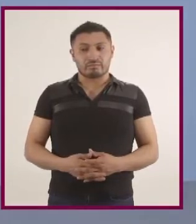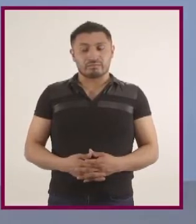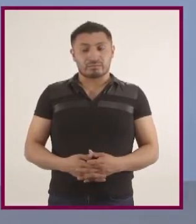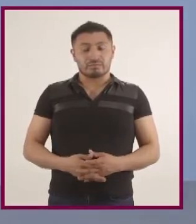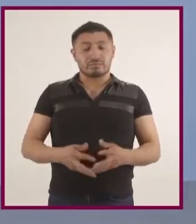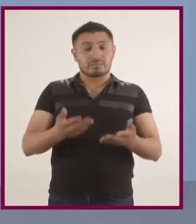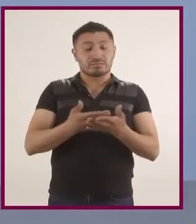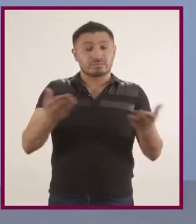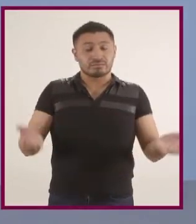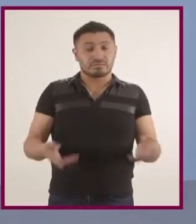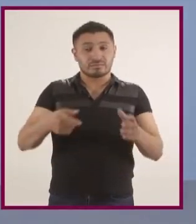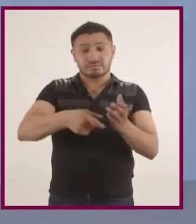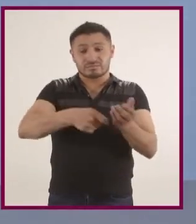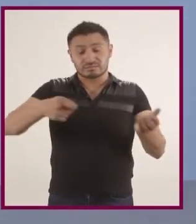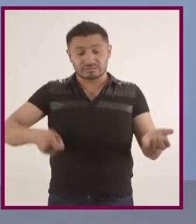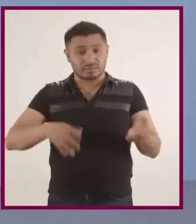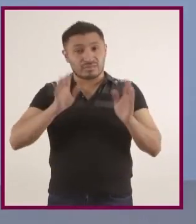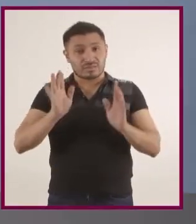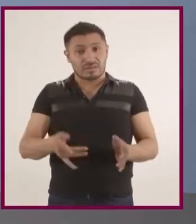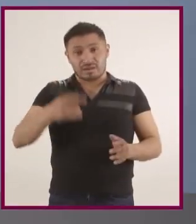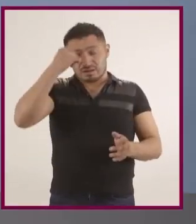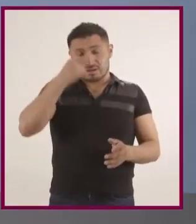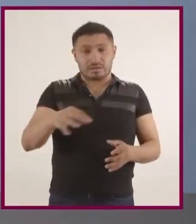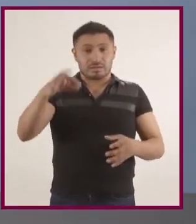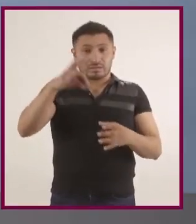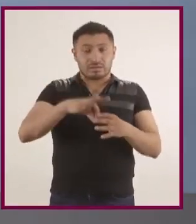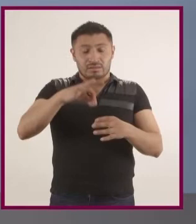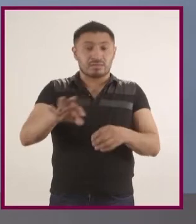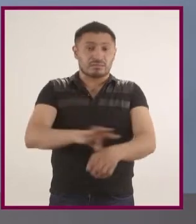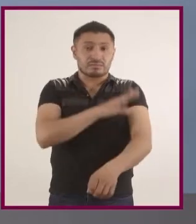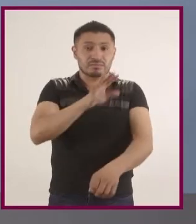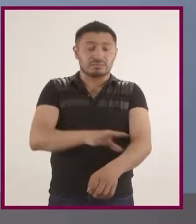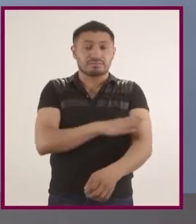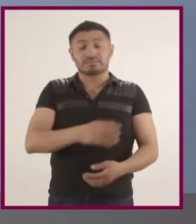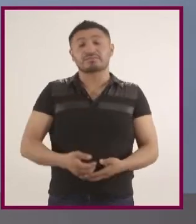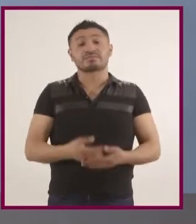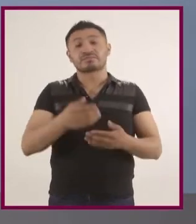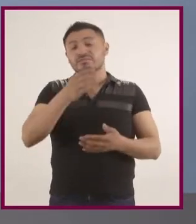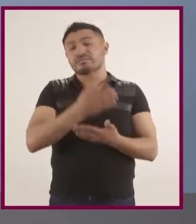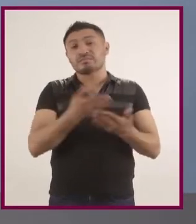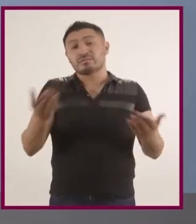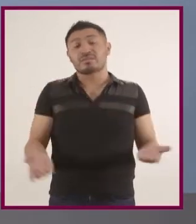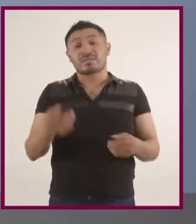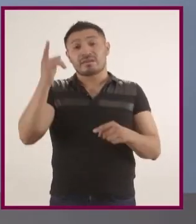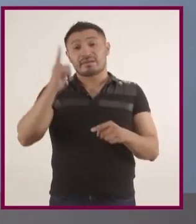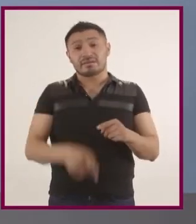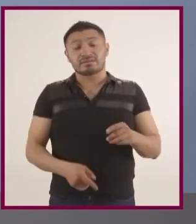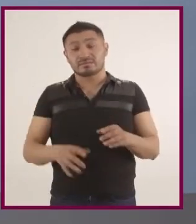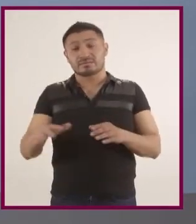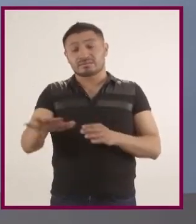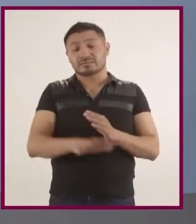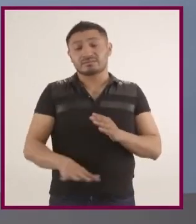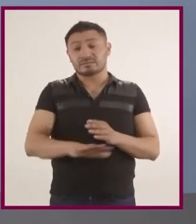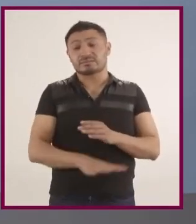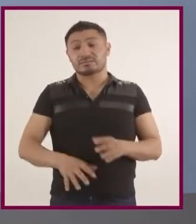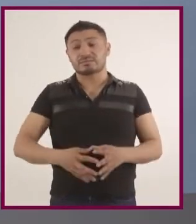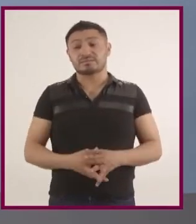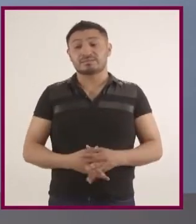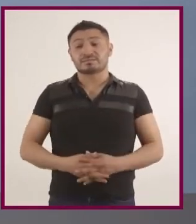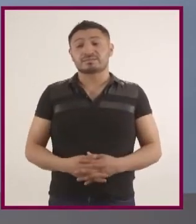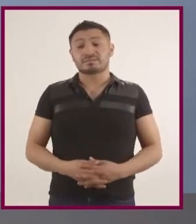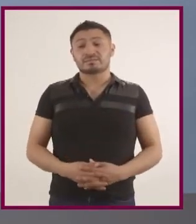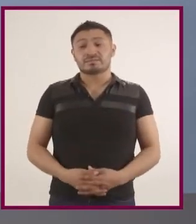Ahora sí desconectamos nuestro cautín para ahorrar energía y ahora le vamos a quitar la base